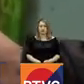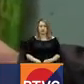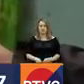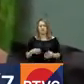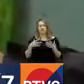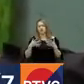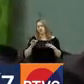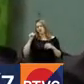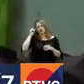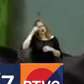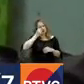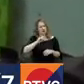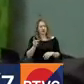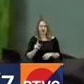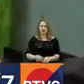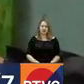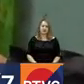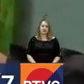test